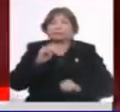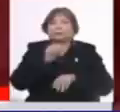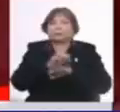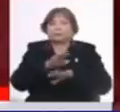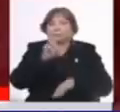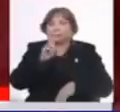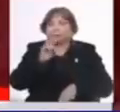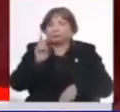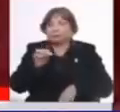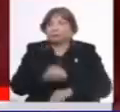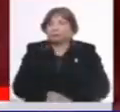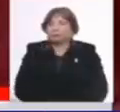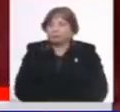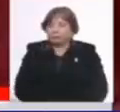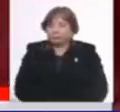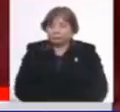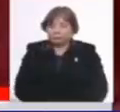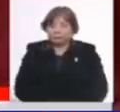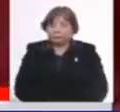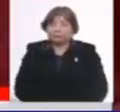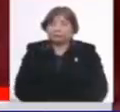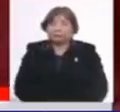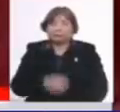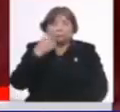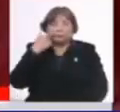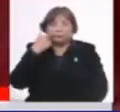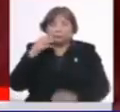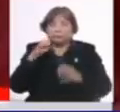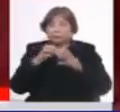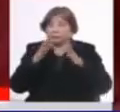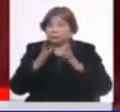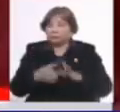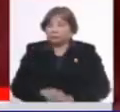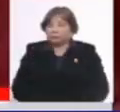del 2022. El señor congresista